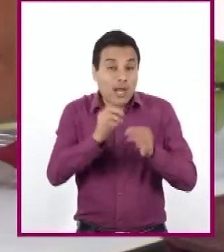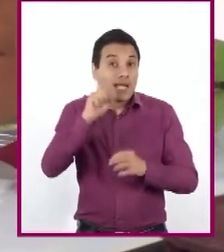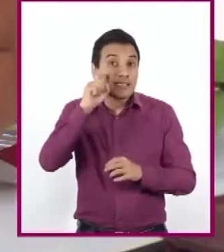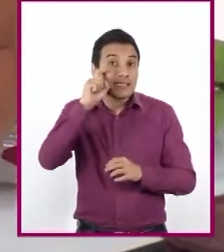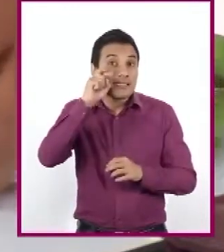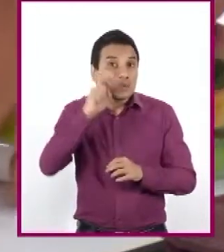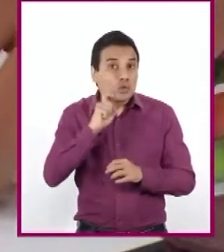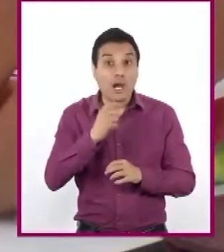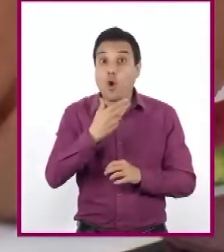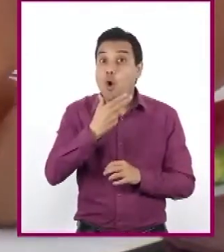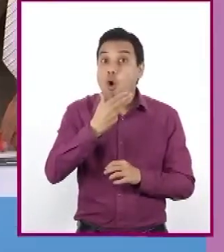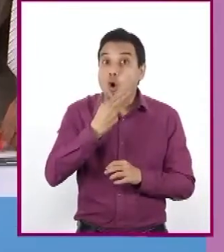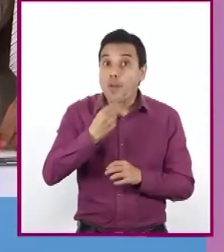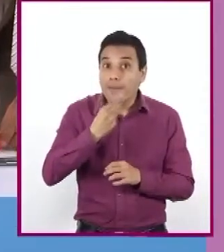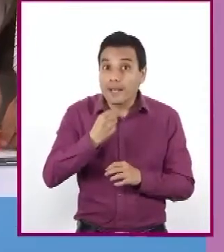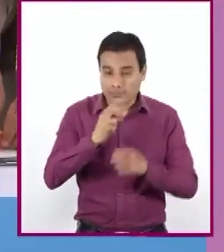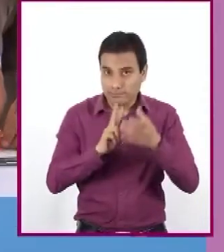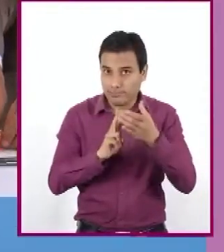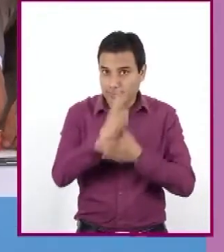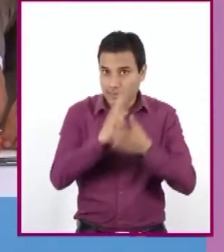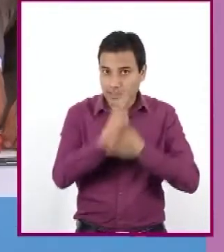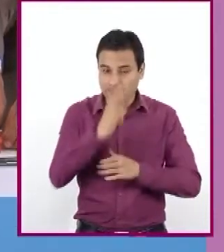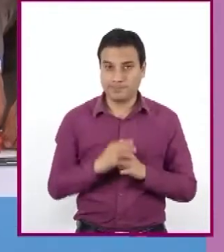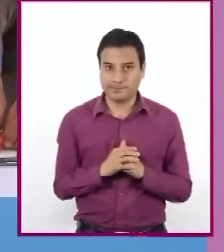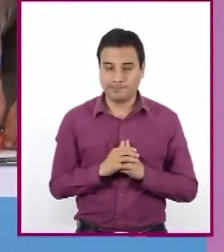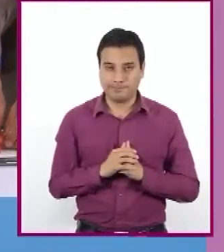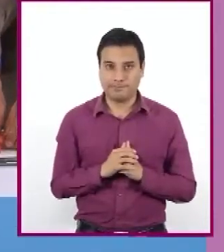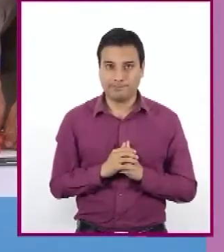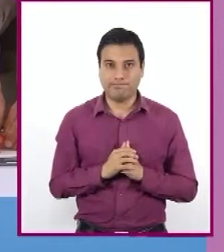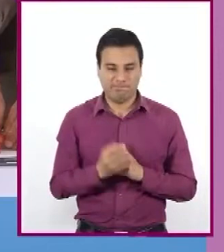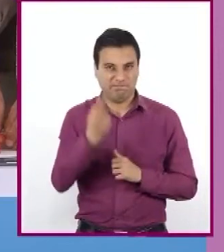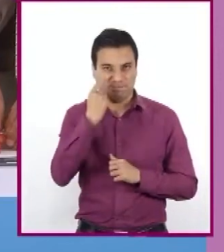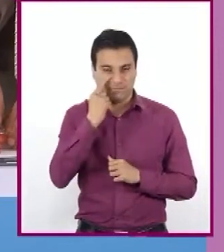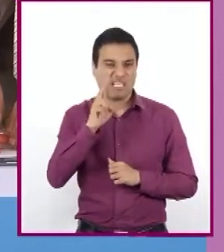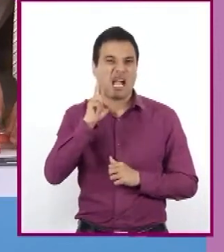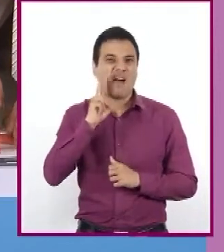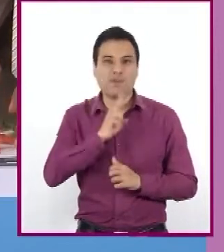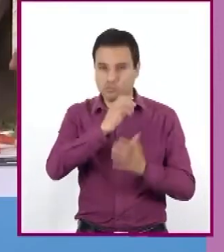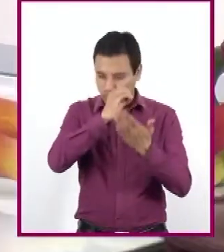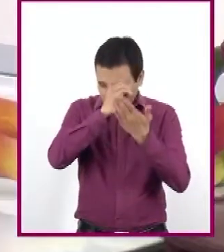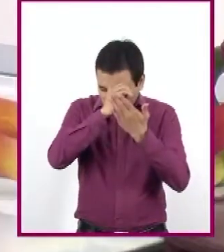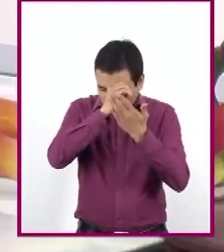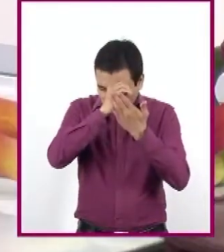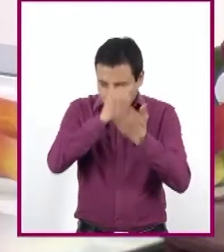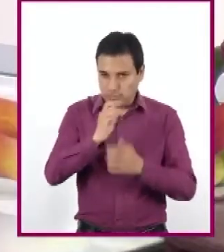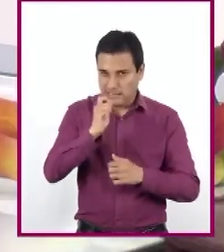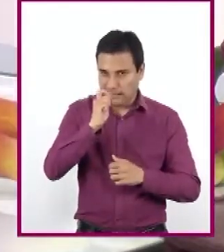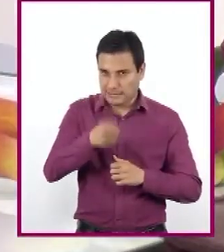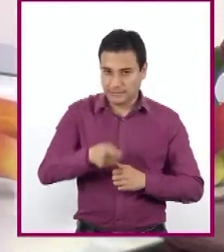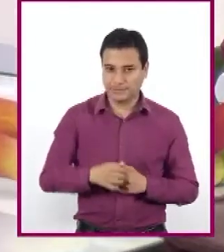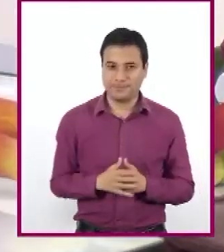Listo, profesor. Entonces procedemos a observar en el microscopio.